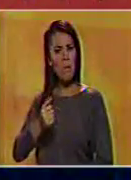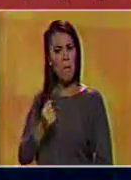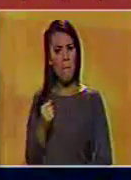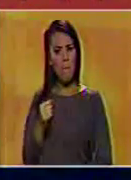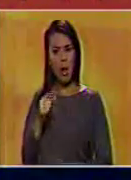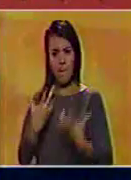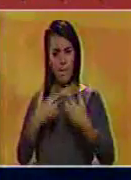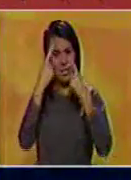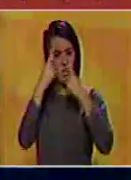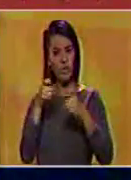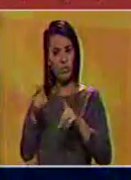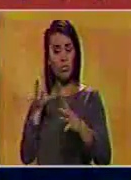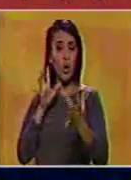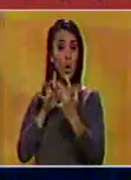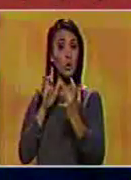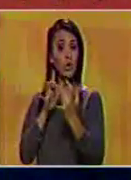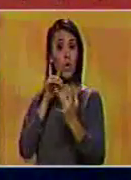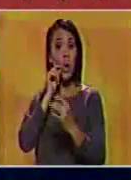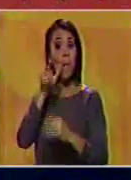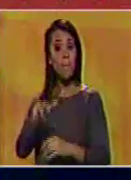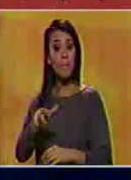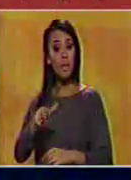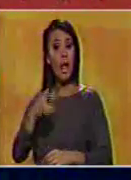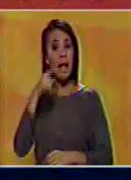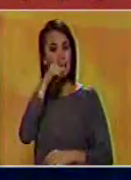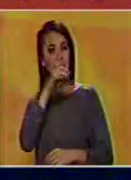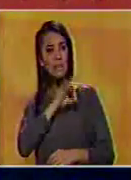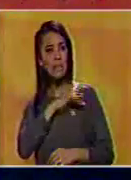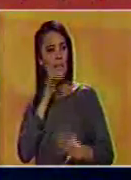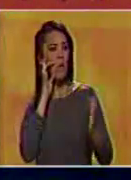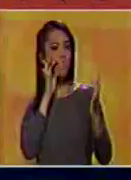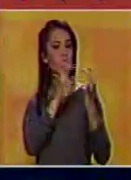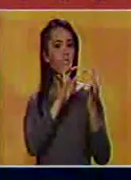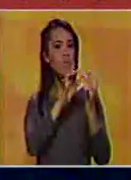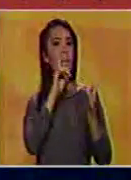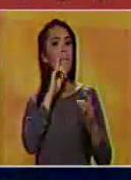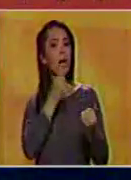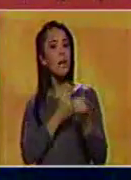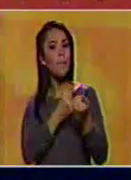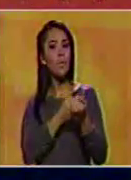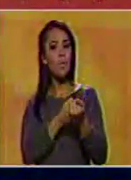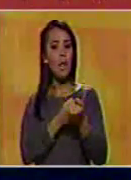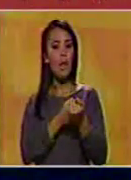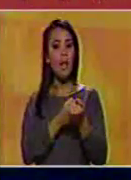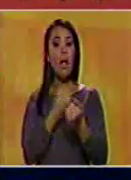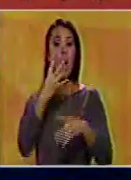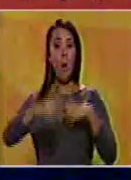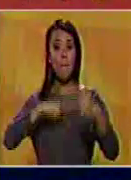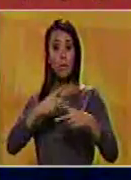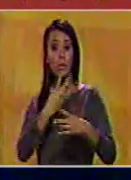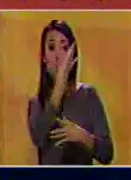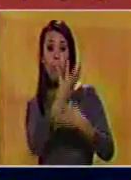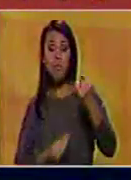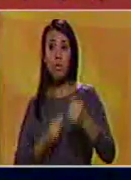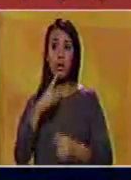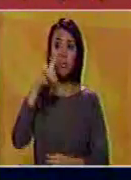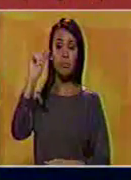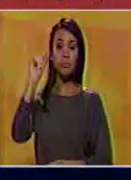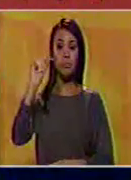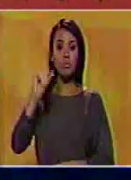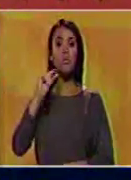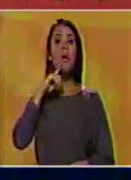contactar este criminal para que colaborara en su proceso de fuga tiene que explicar